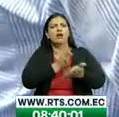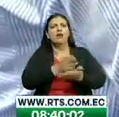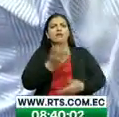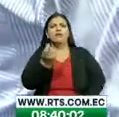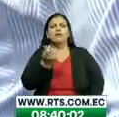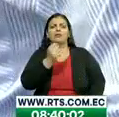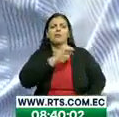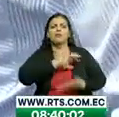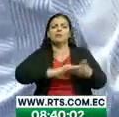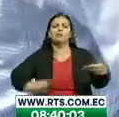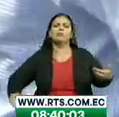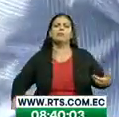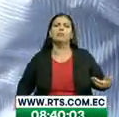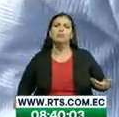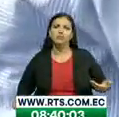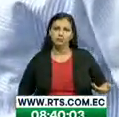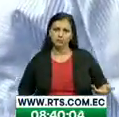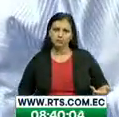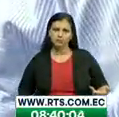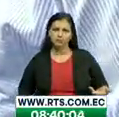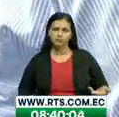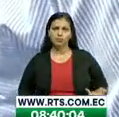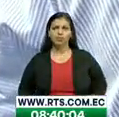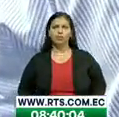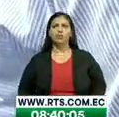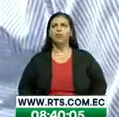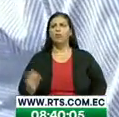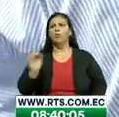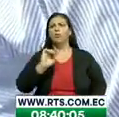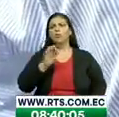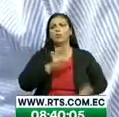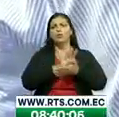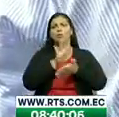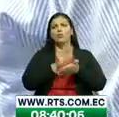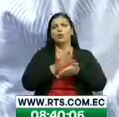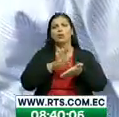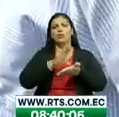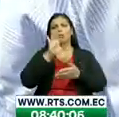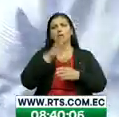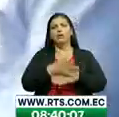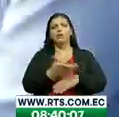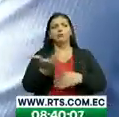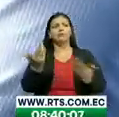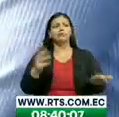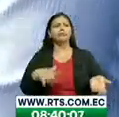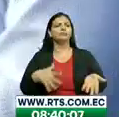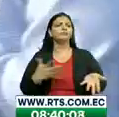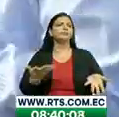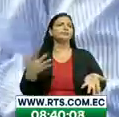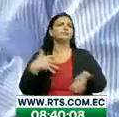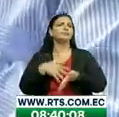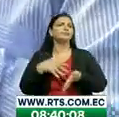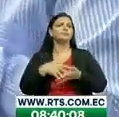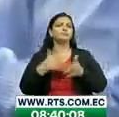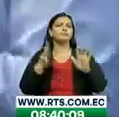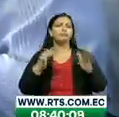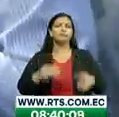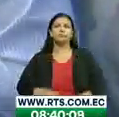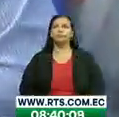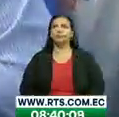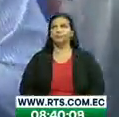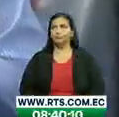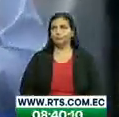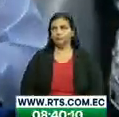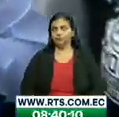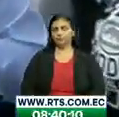señores trabajadores, y entonces eso. Los estudiantes ahorita no hay clase, y entonces todo eso. Pero lo voy a decir de manera jocosa. Hace